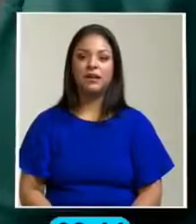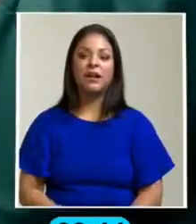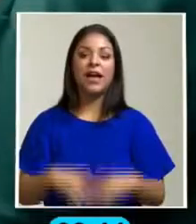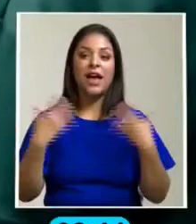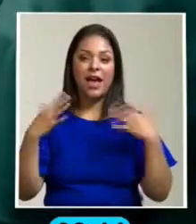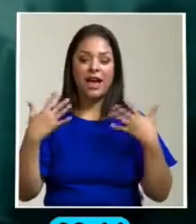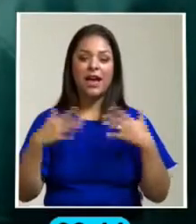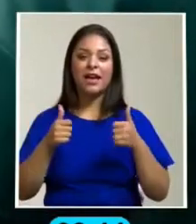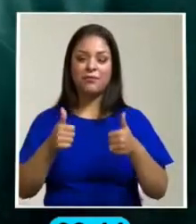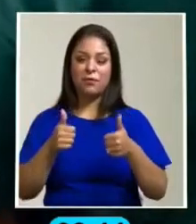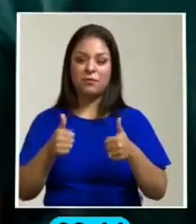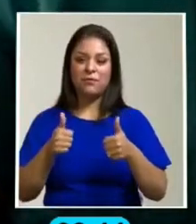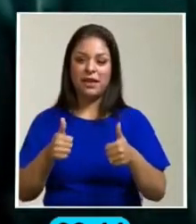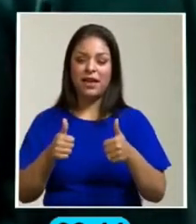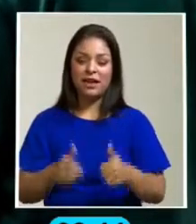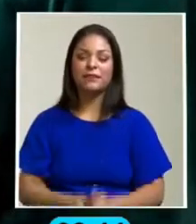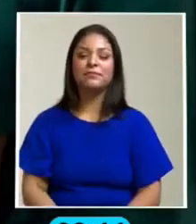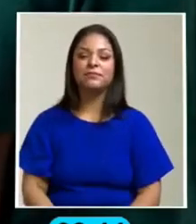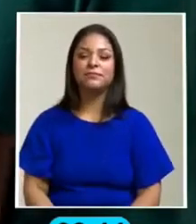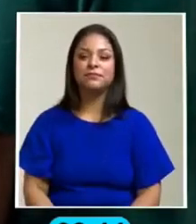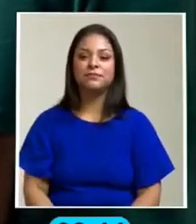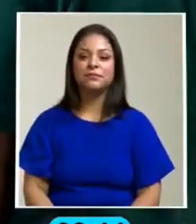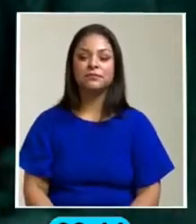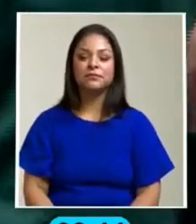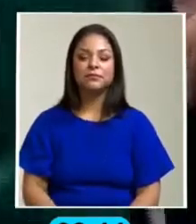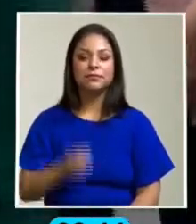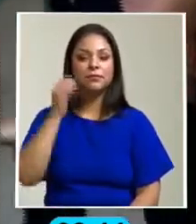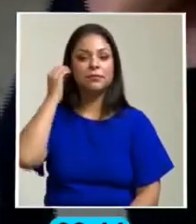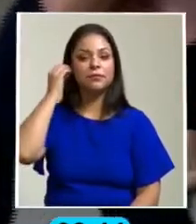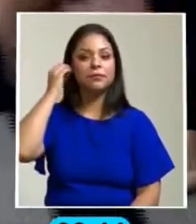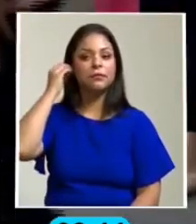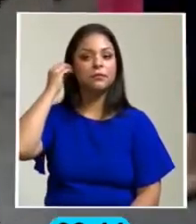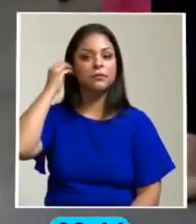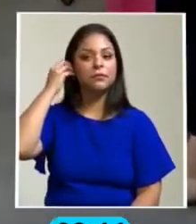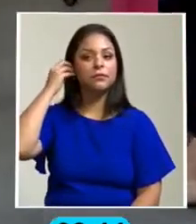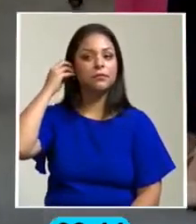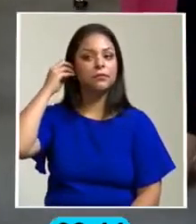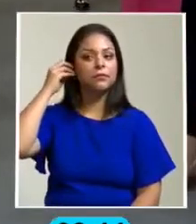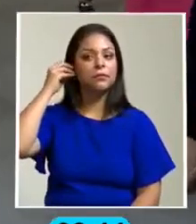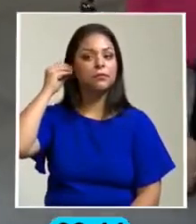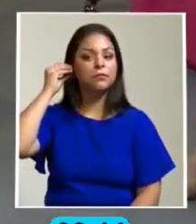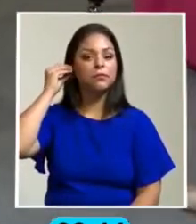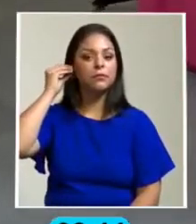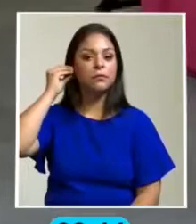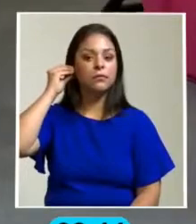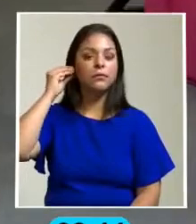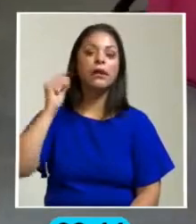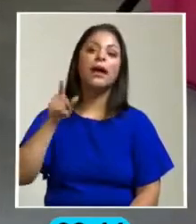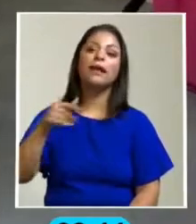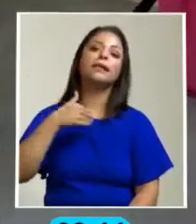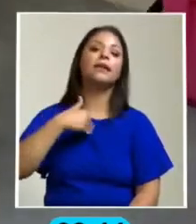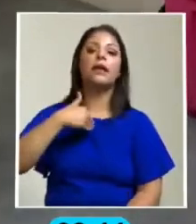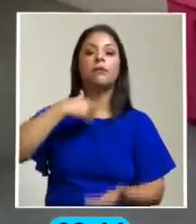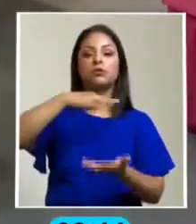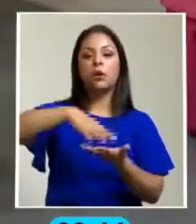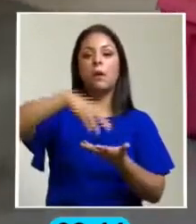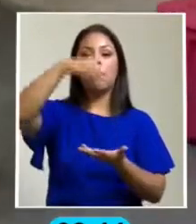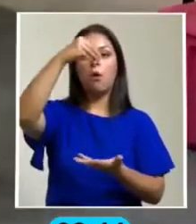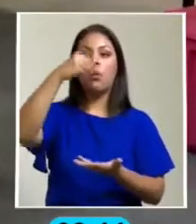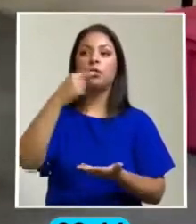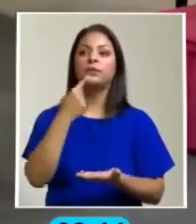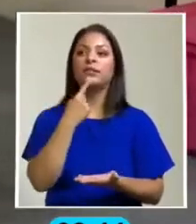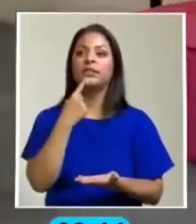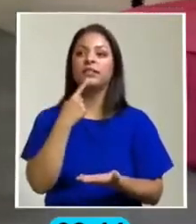¡Eso! Ángel. ¡Muy bien! Muy bien, ¿y Estrella? Aquí tenemos el bolo. Ángel, díganos, ¿nos